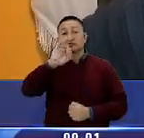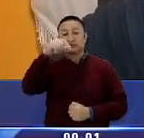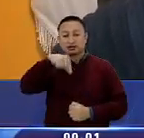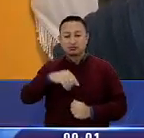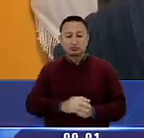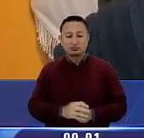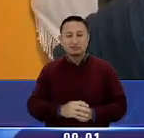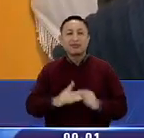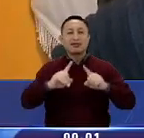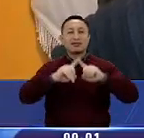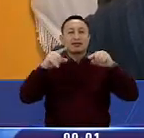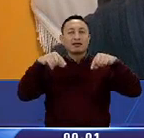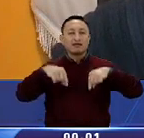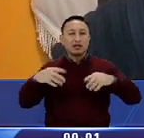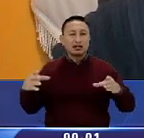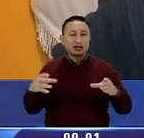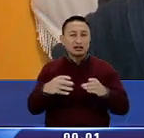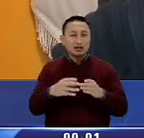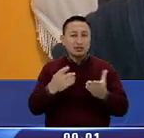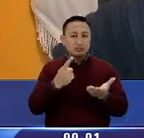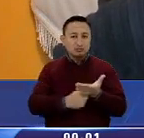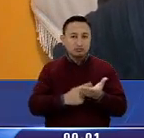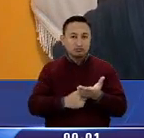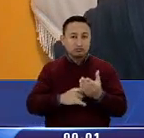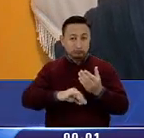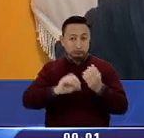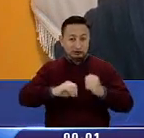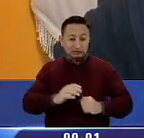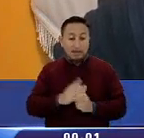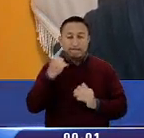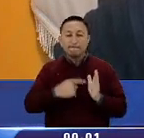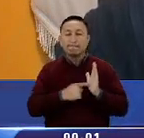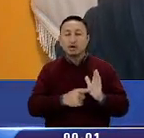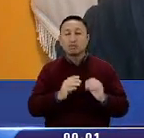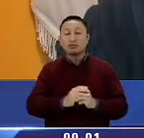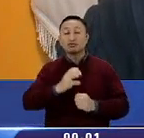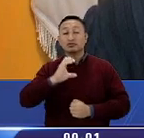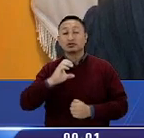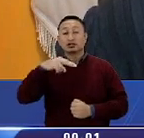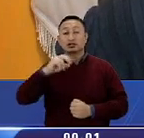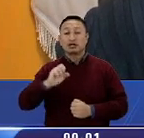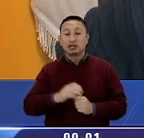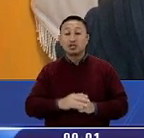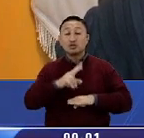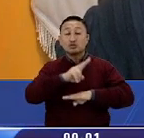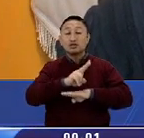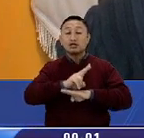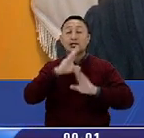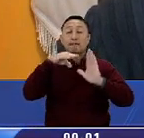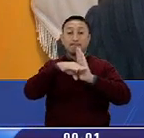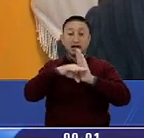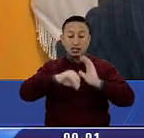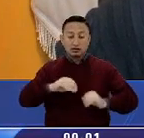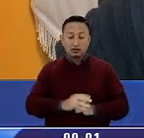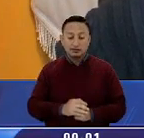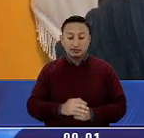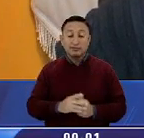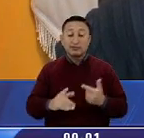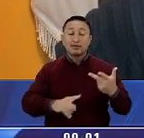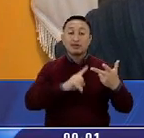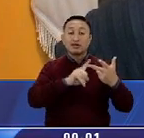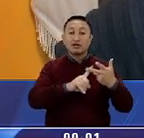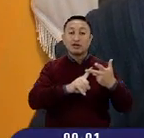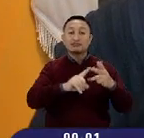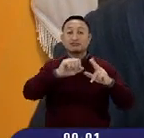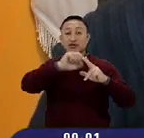sospechosas de las diferentes unidades complementarias antilavado, por ejemplo, el CNE, la Superintendencia de Bancos, que entre ellos también tendrán el